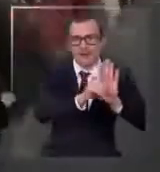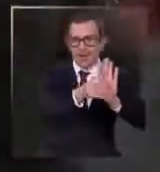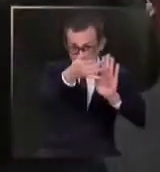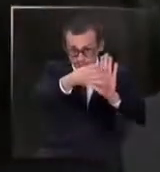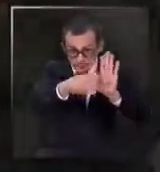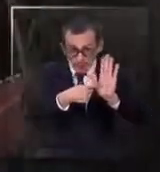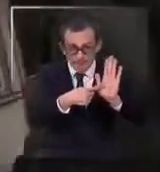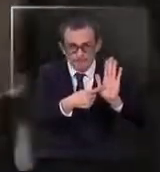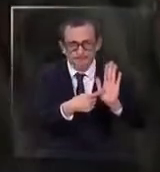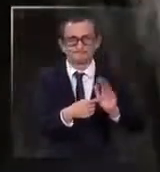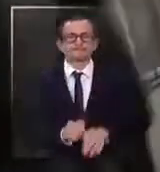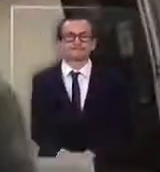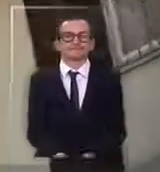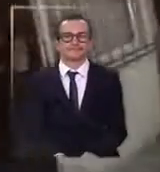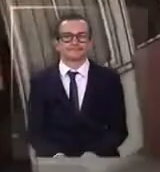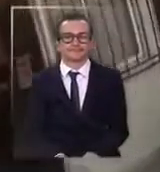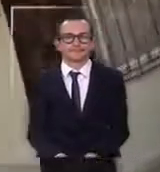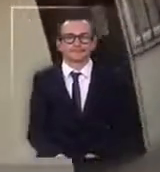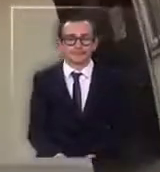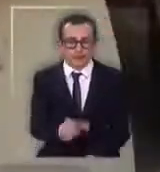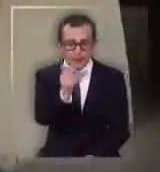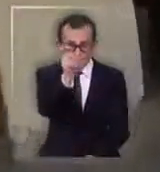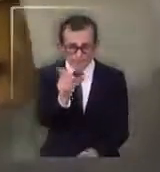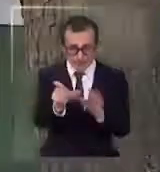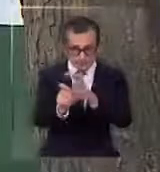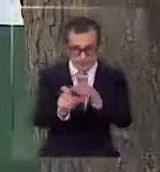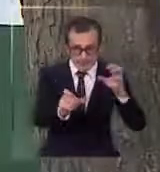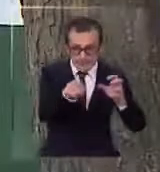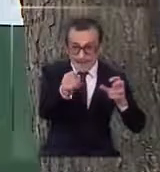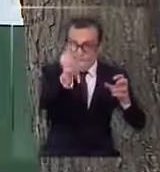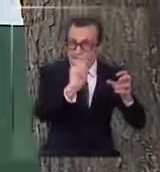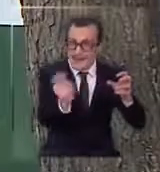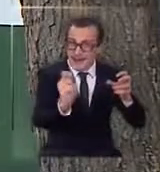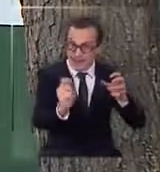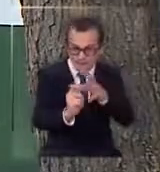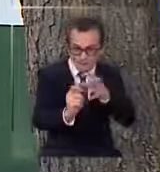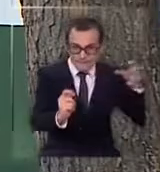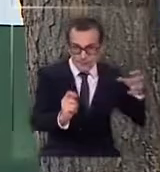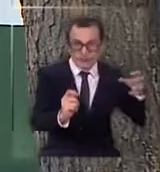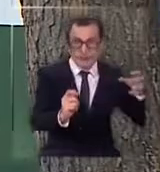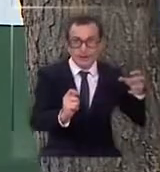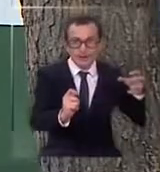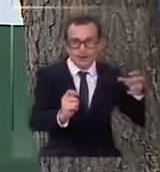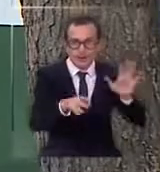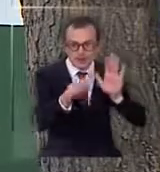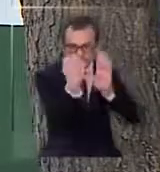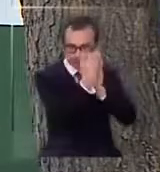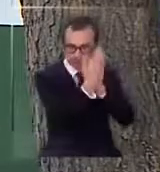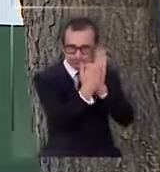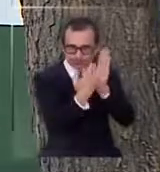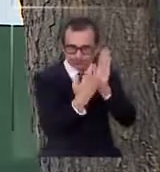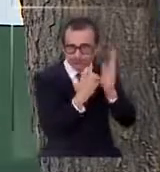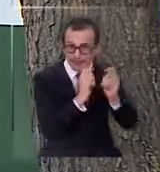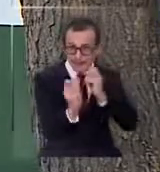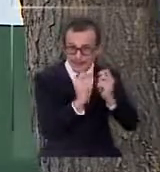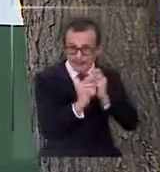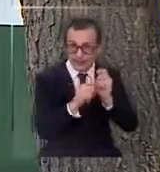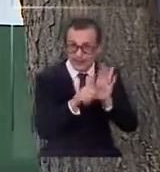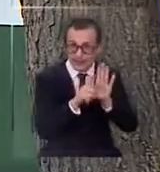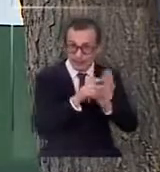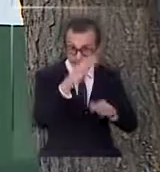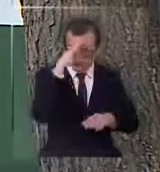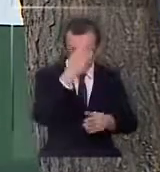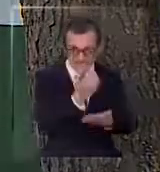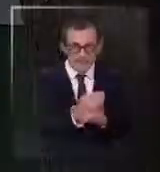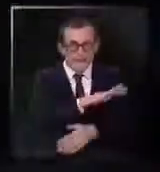vicios. Sacar de circulación a un individuo que es peligroso, con un amplio prontuario policial, sí o sí es tremendamente